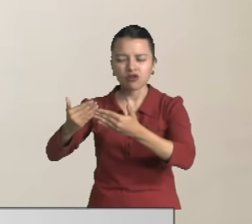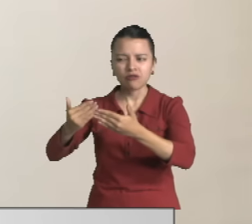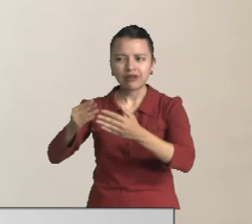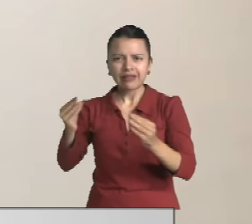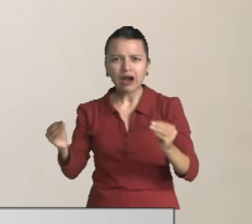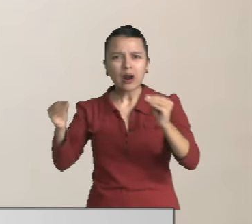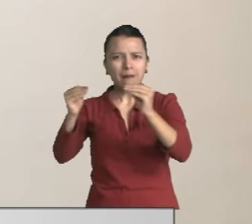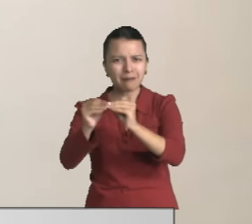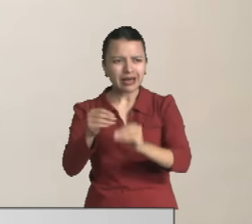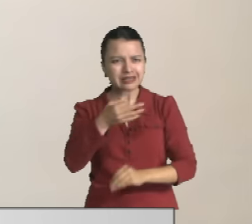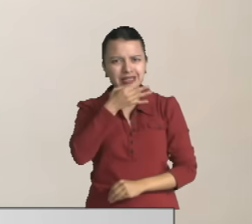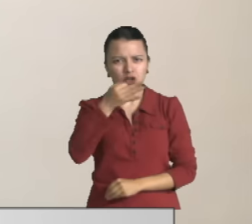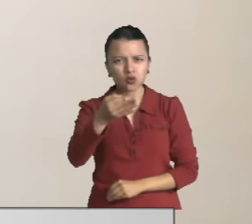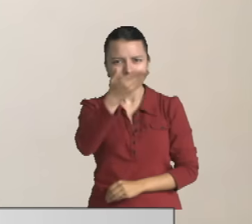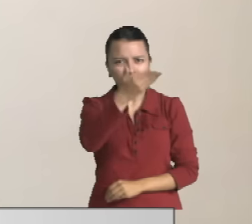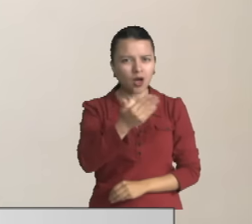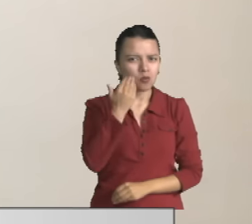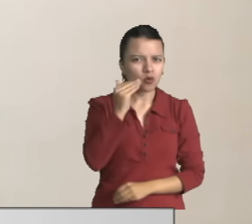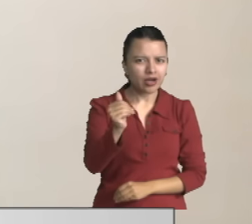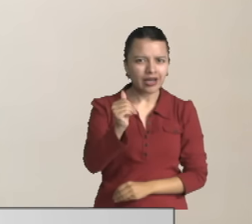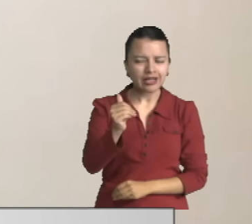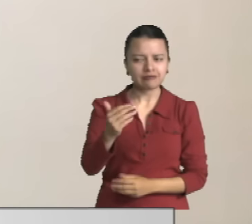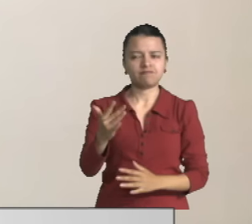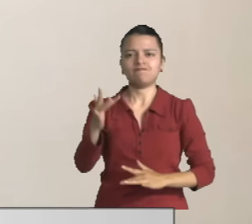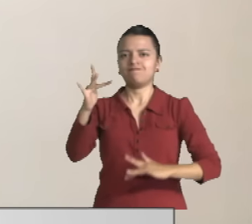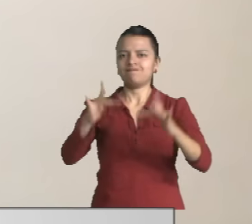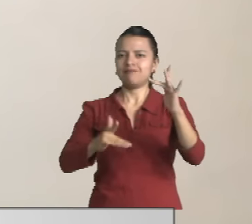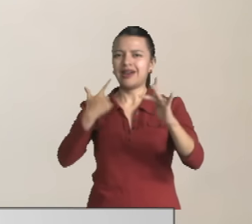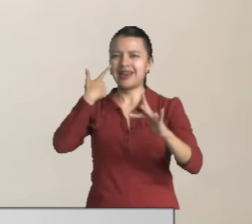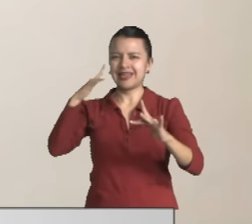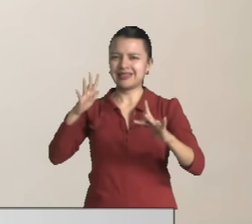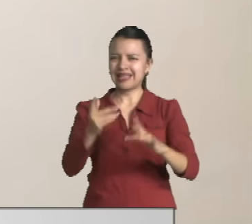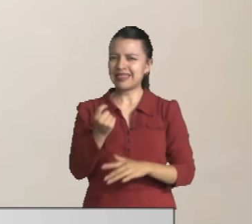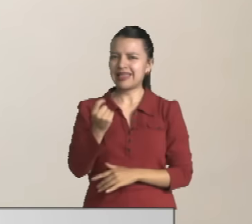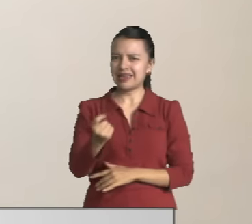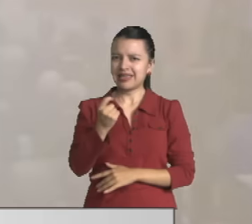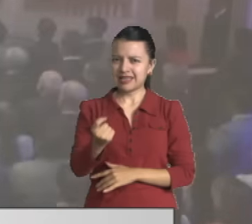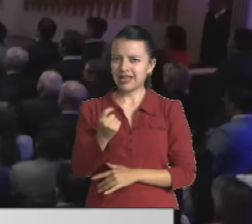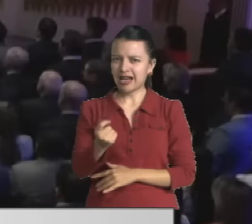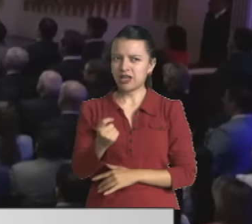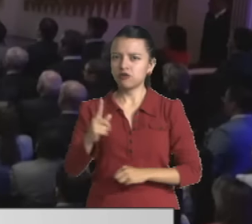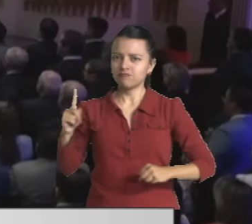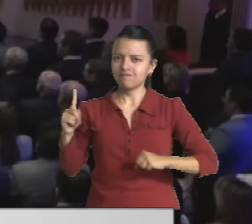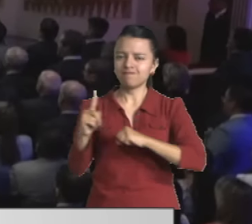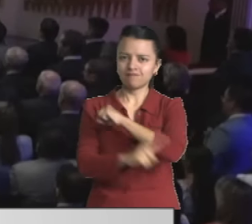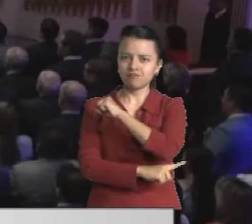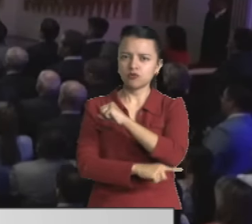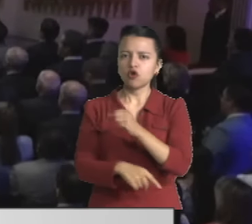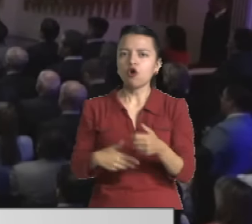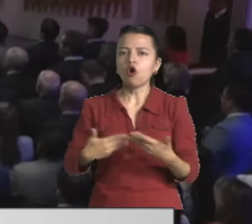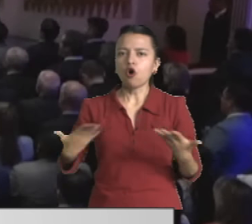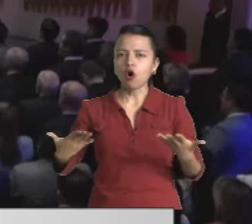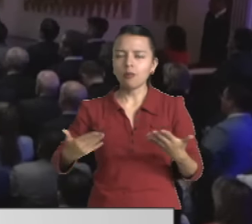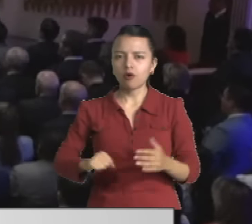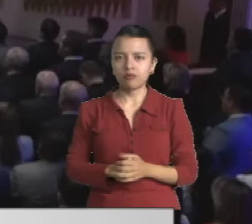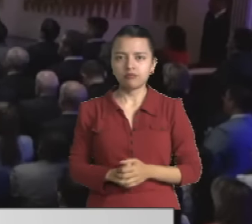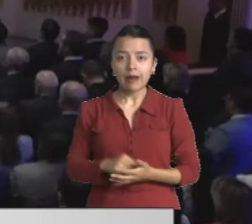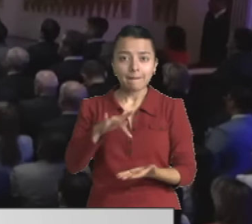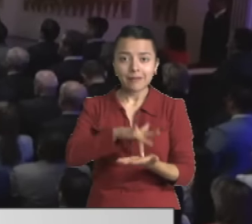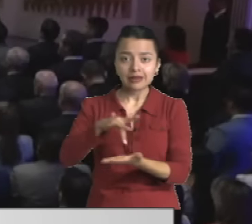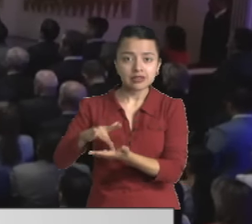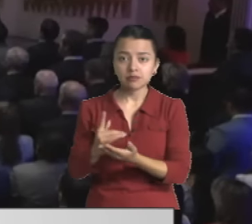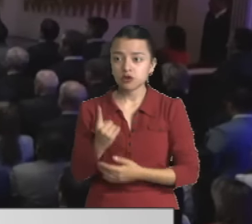vicepresidenta podría ser considerada como una infracción electoral muy grave que se sanciona con la suspensión de los derechos políticos